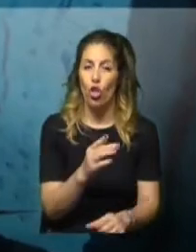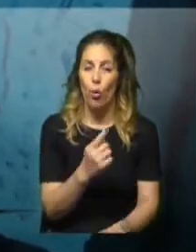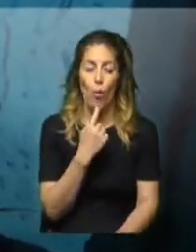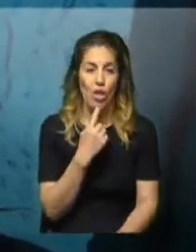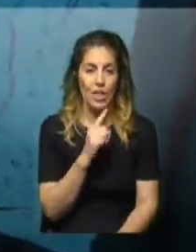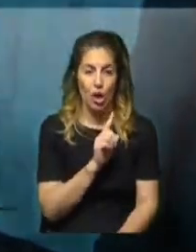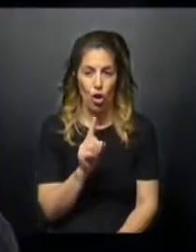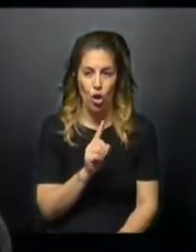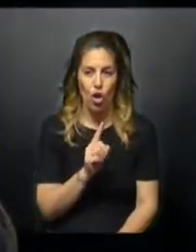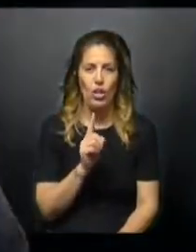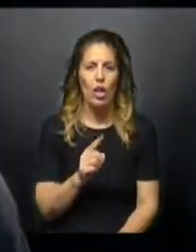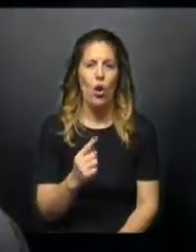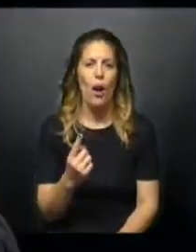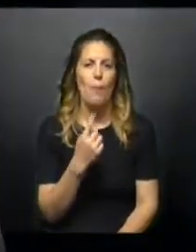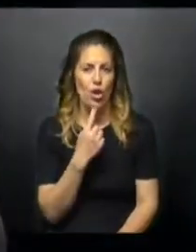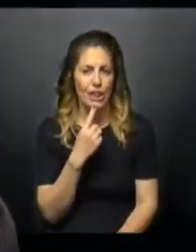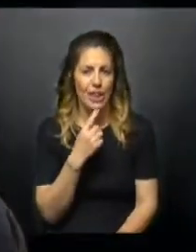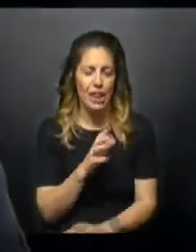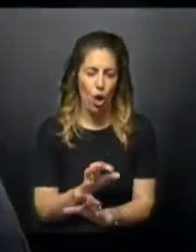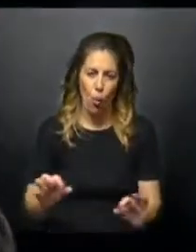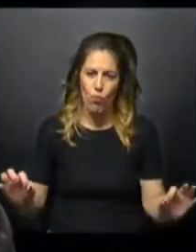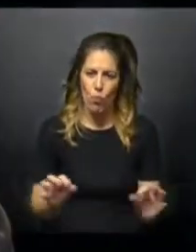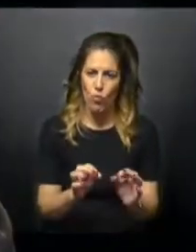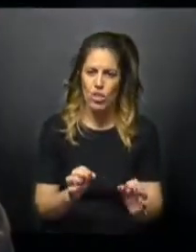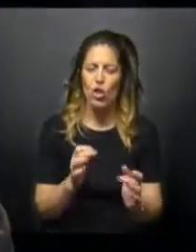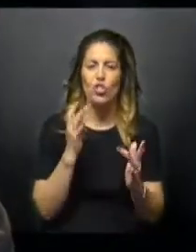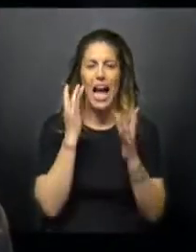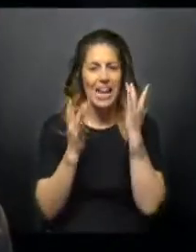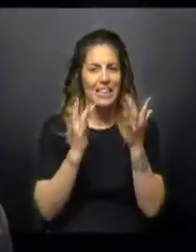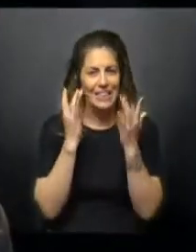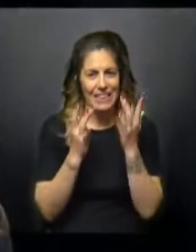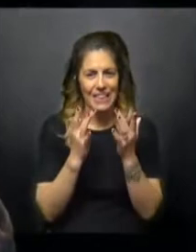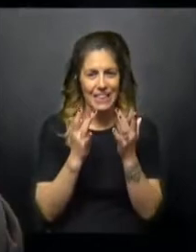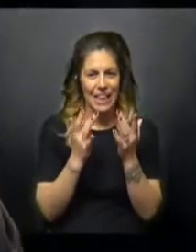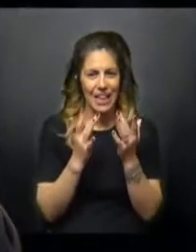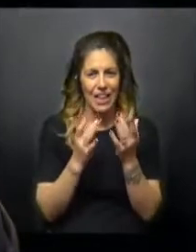ahí hay músicos hay artistas este